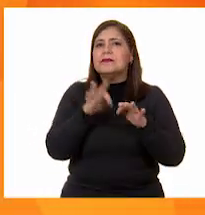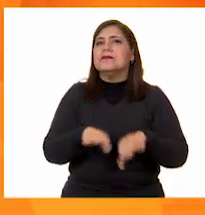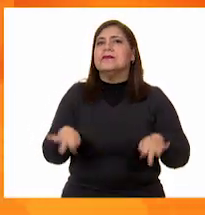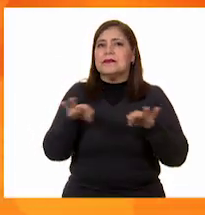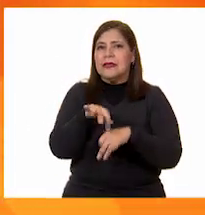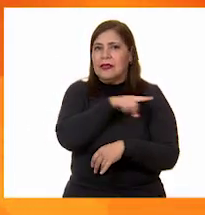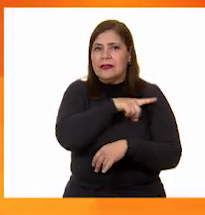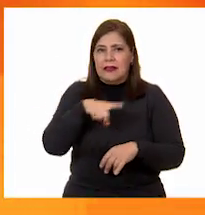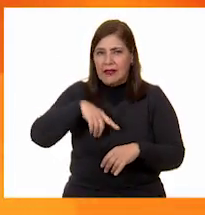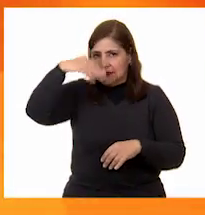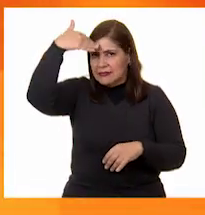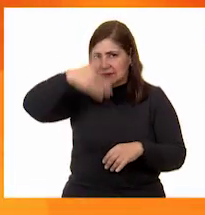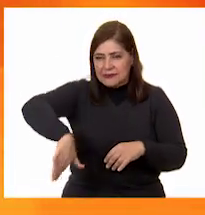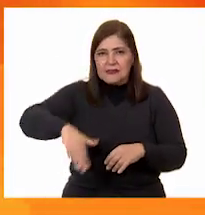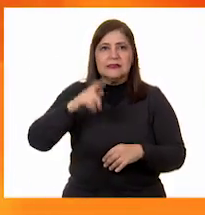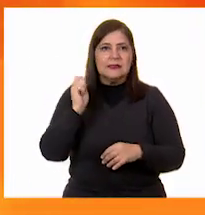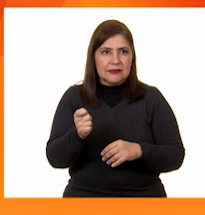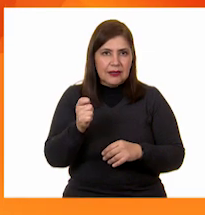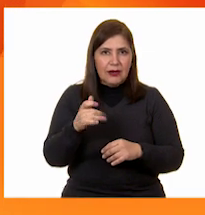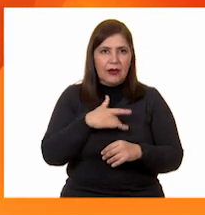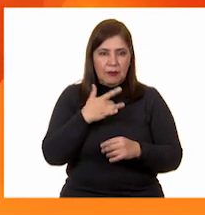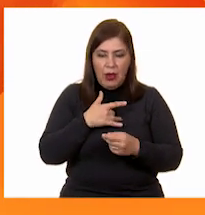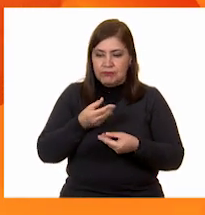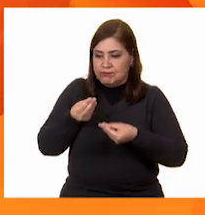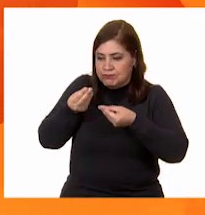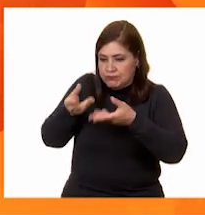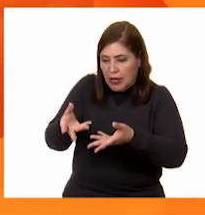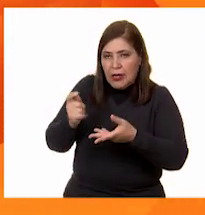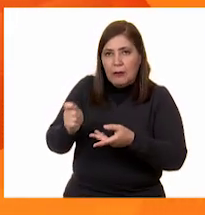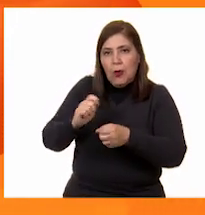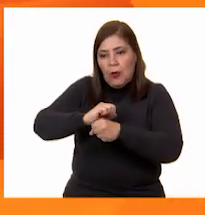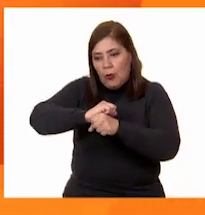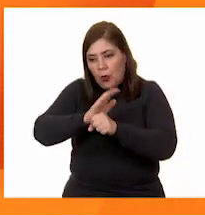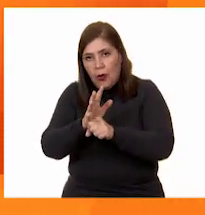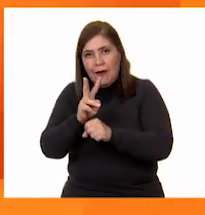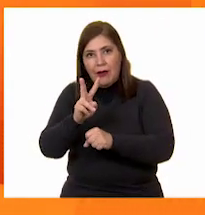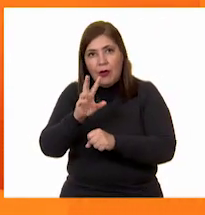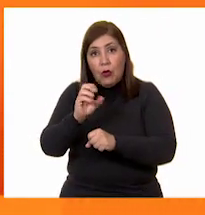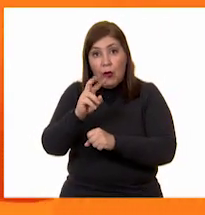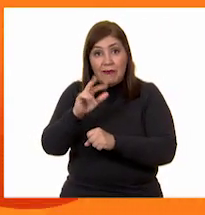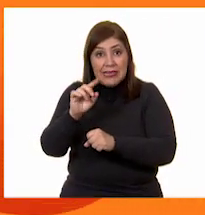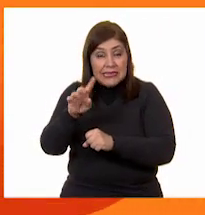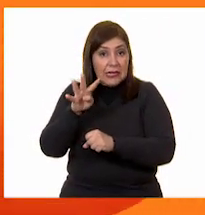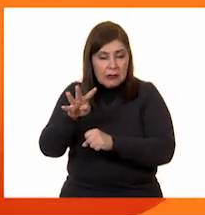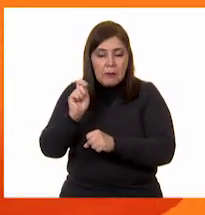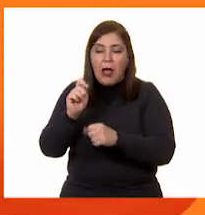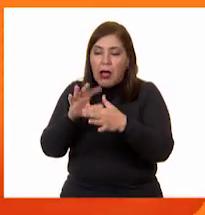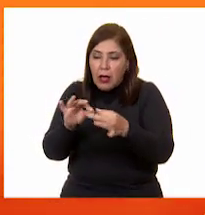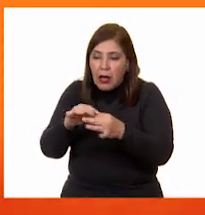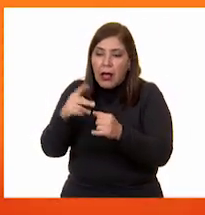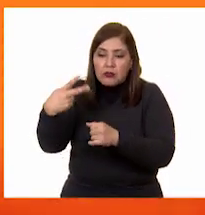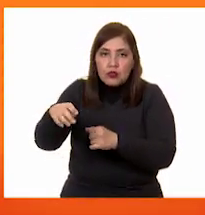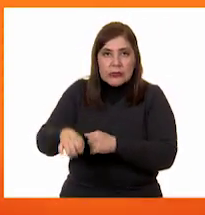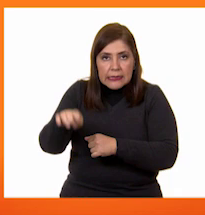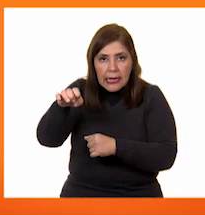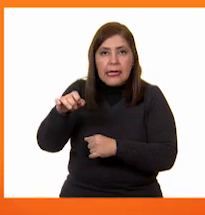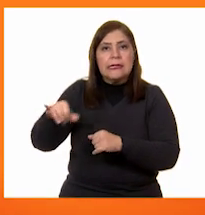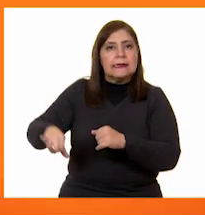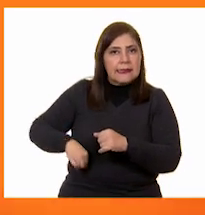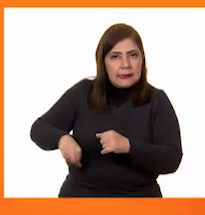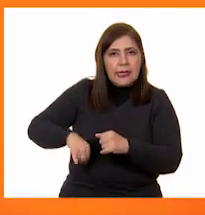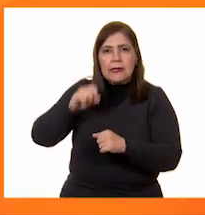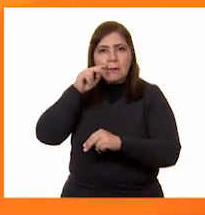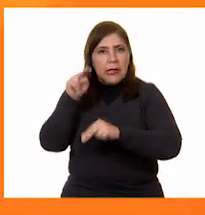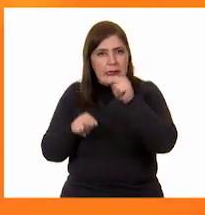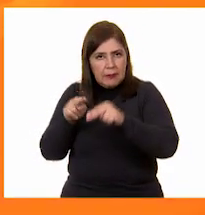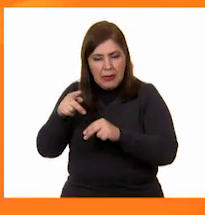importante considerar proveer la información sobre COVID-19 acorde a su edad, intereses y nivel.